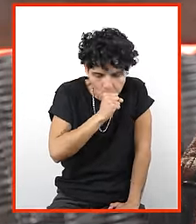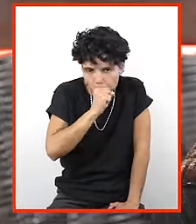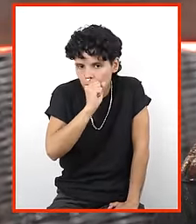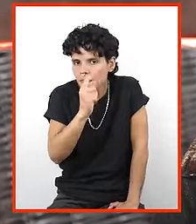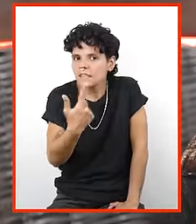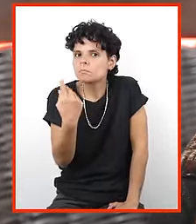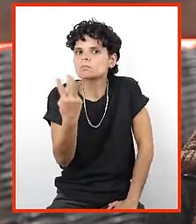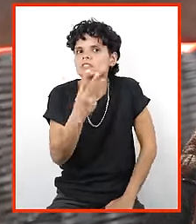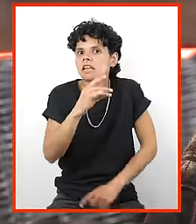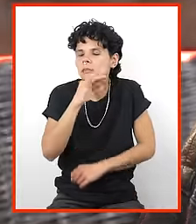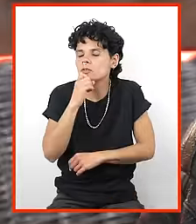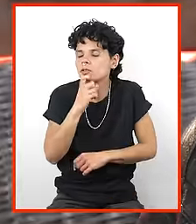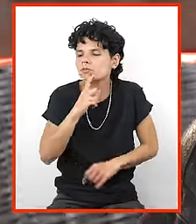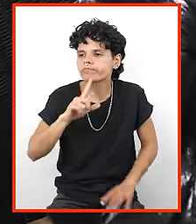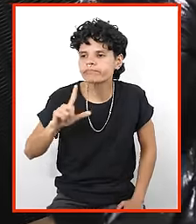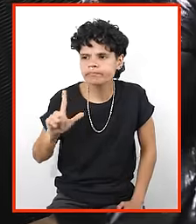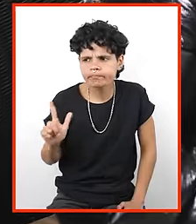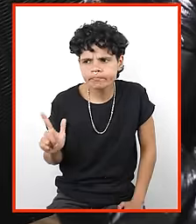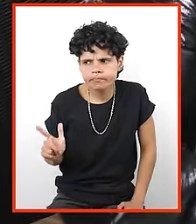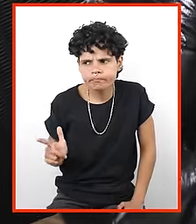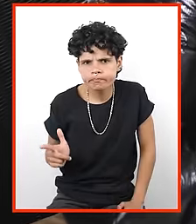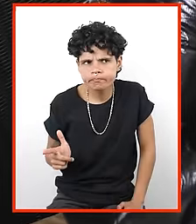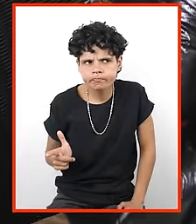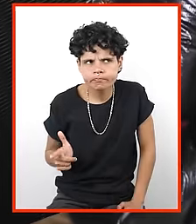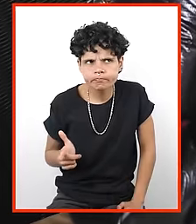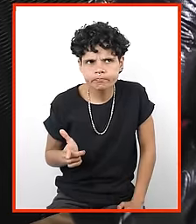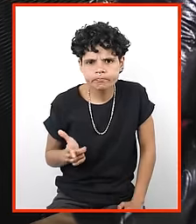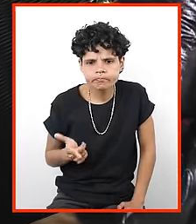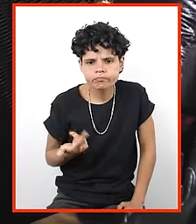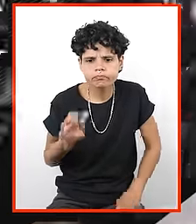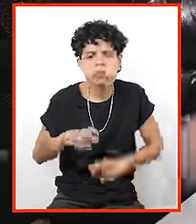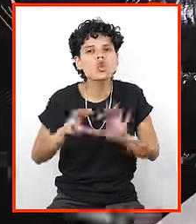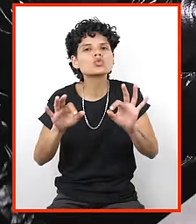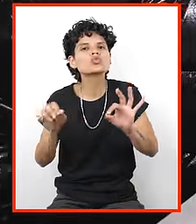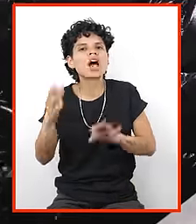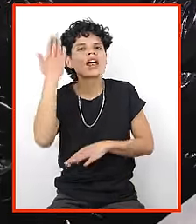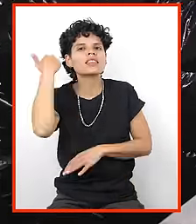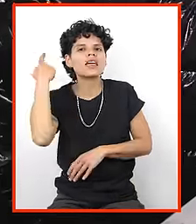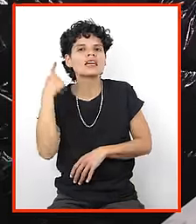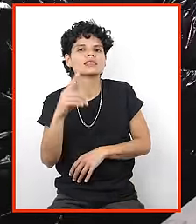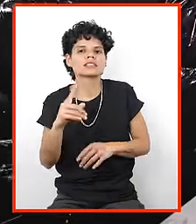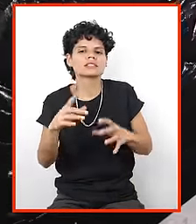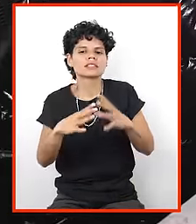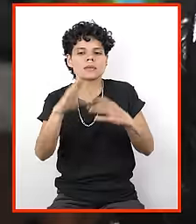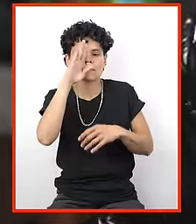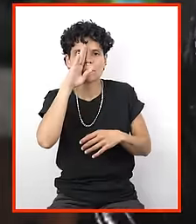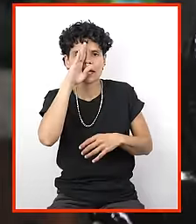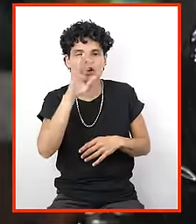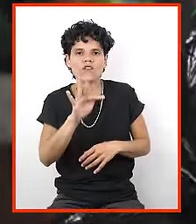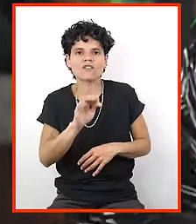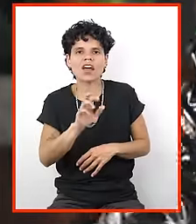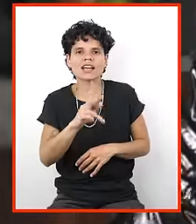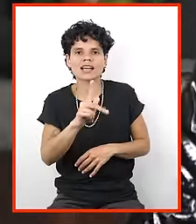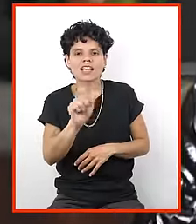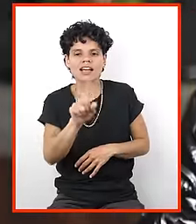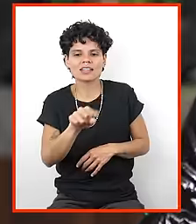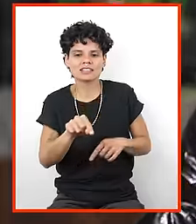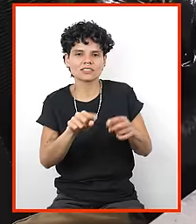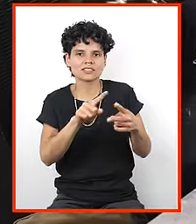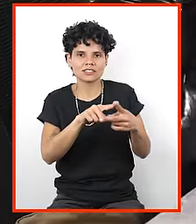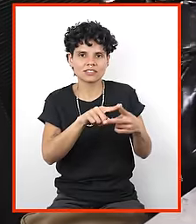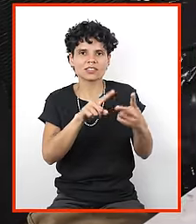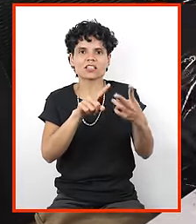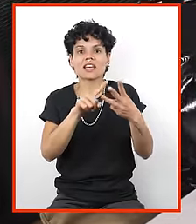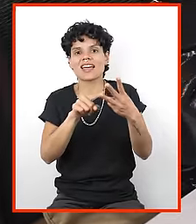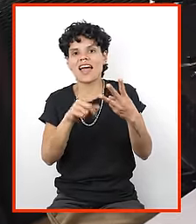y seguía escuchando algo y que para acá. Y que en ese tiempo estaba el Farca y mis dos gatos. El Farca es el perro, para que se